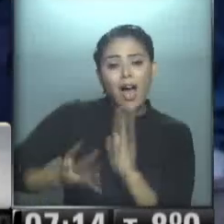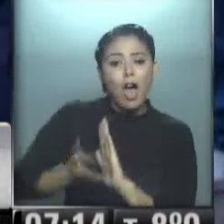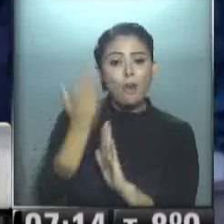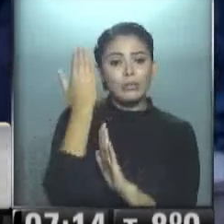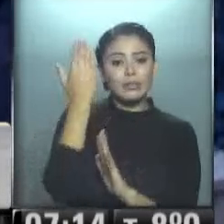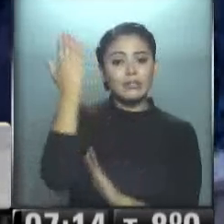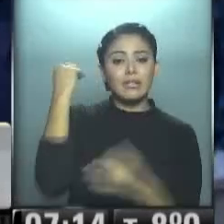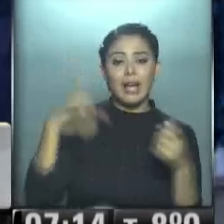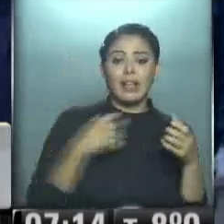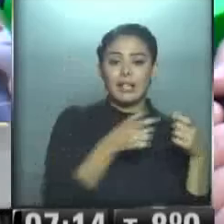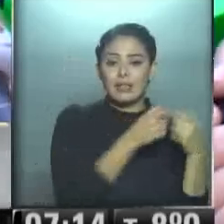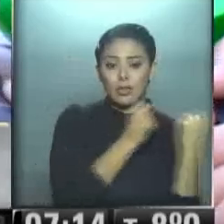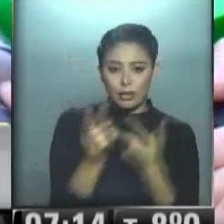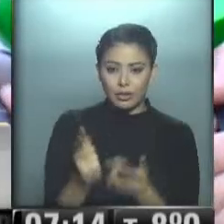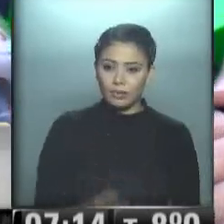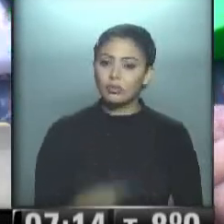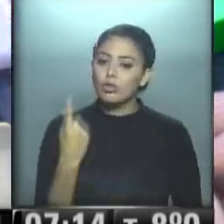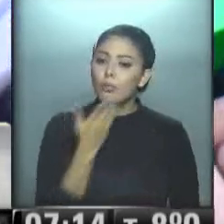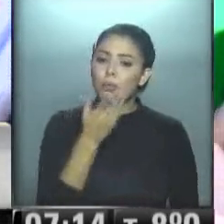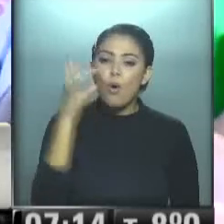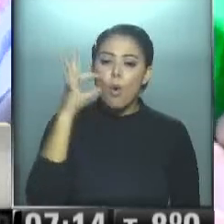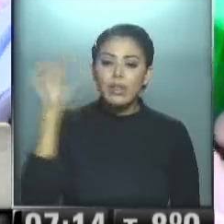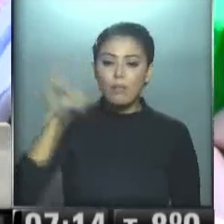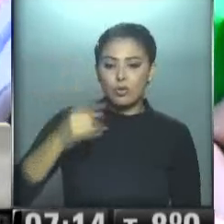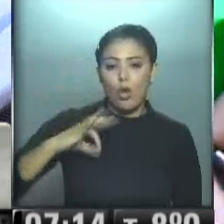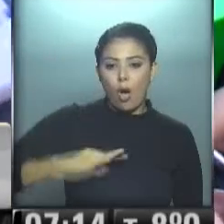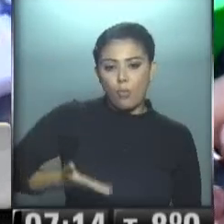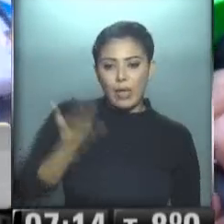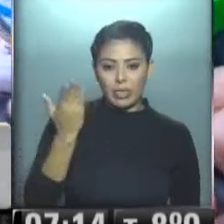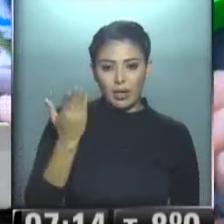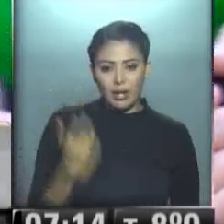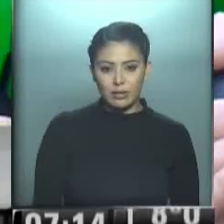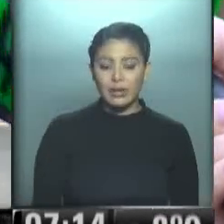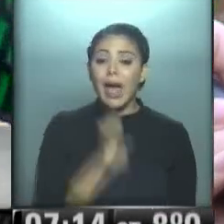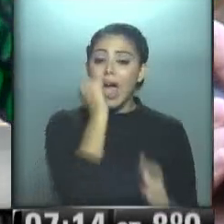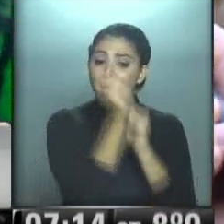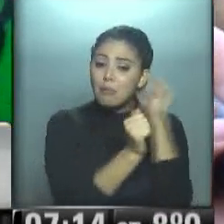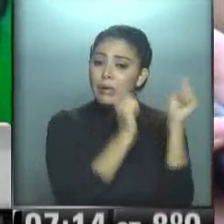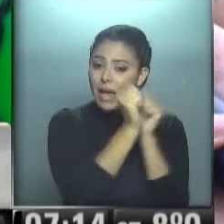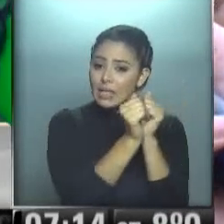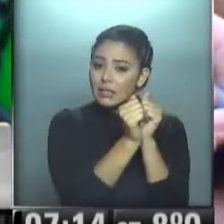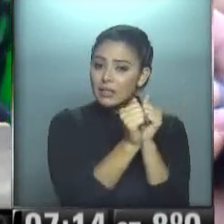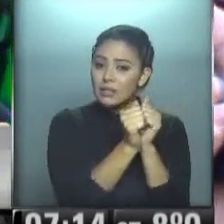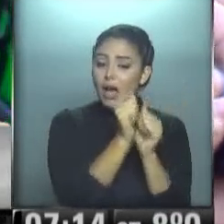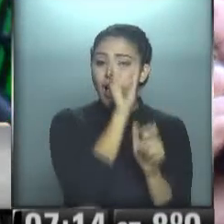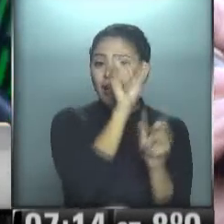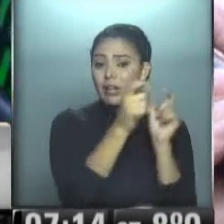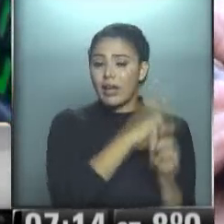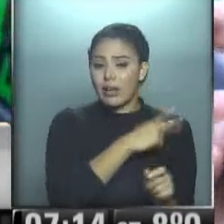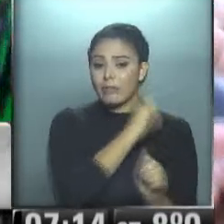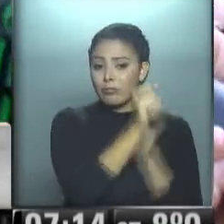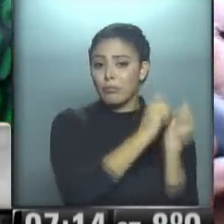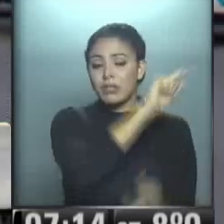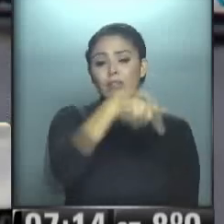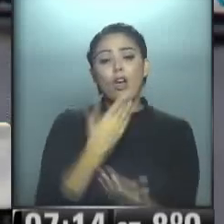ofrecido por la patronal. Estamos reclamando un 40% de aumento. La empresa vino, los empresarios vinieron con una